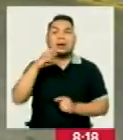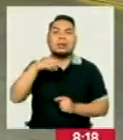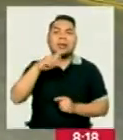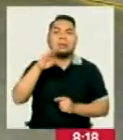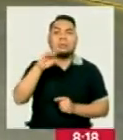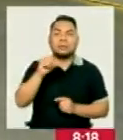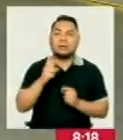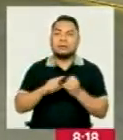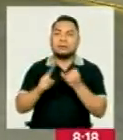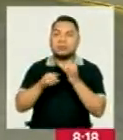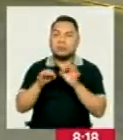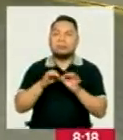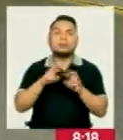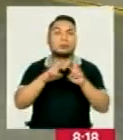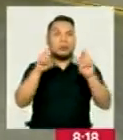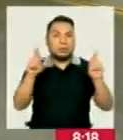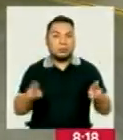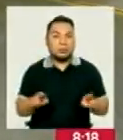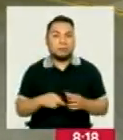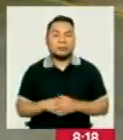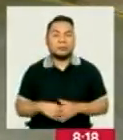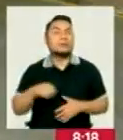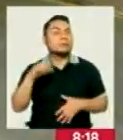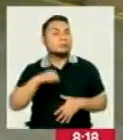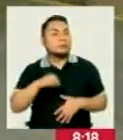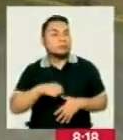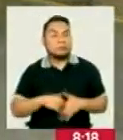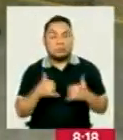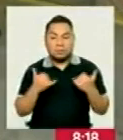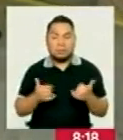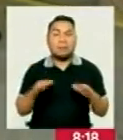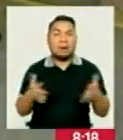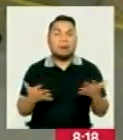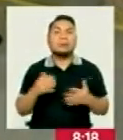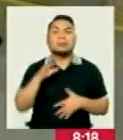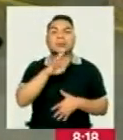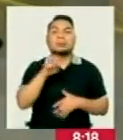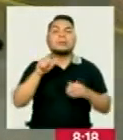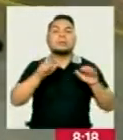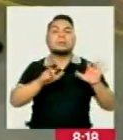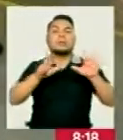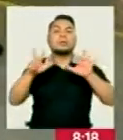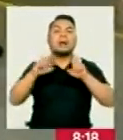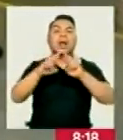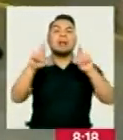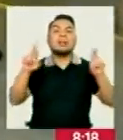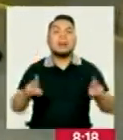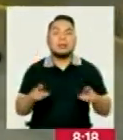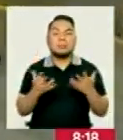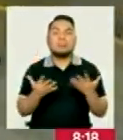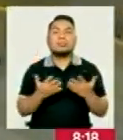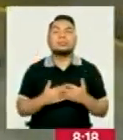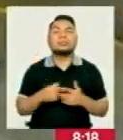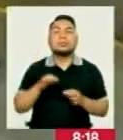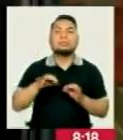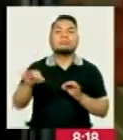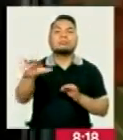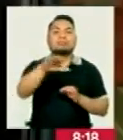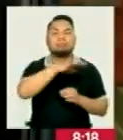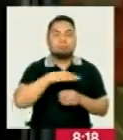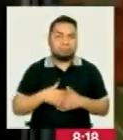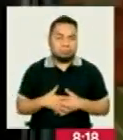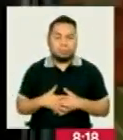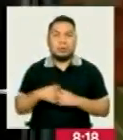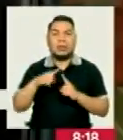regiones. Sí, actualmente contamos con 478 tambos operativos y en la línea que